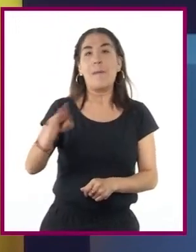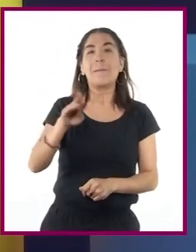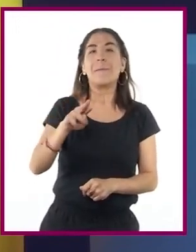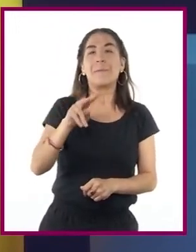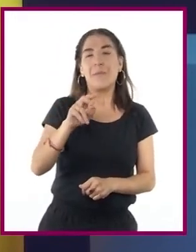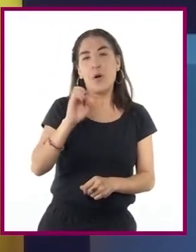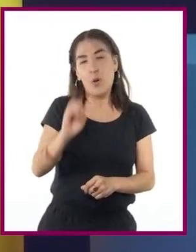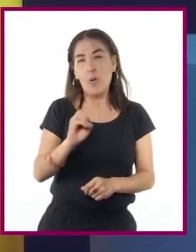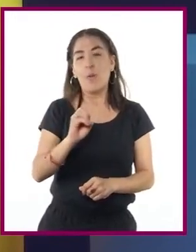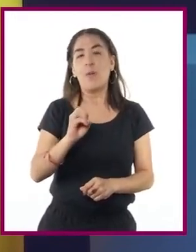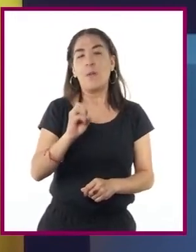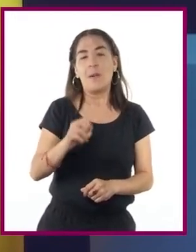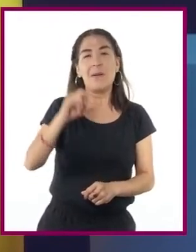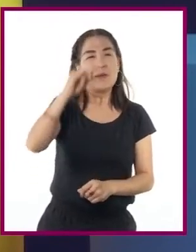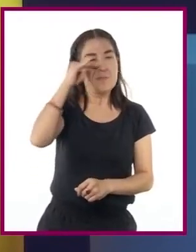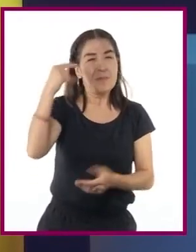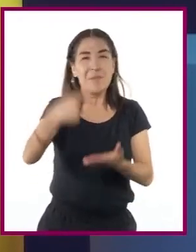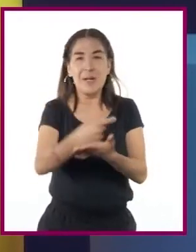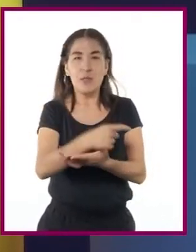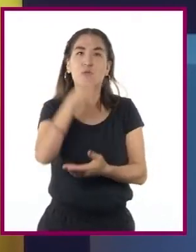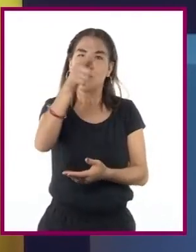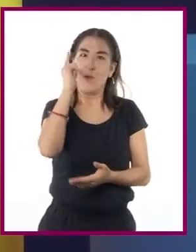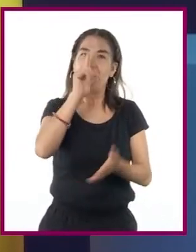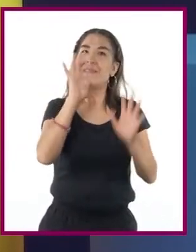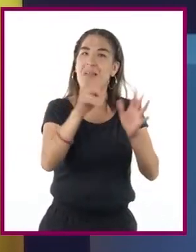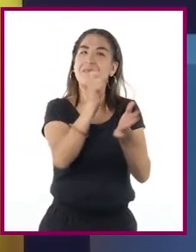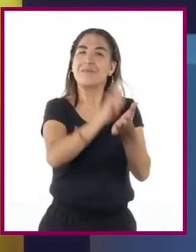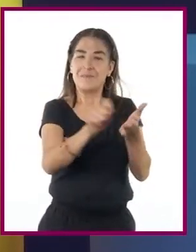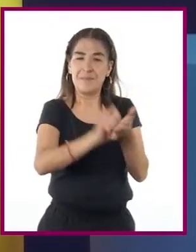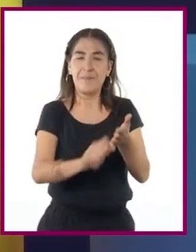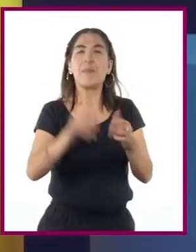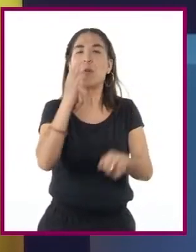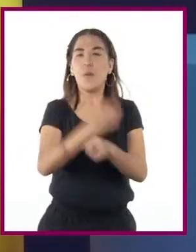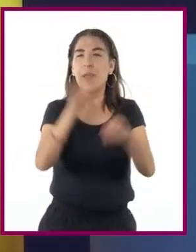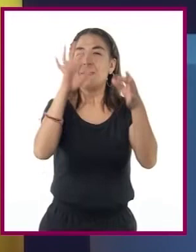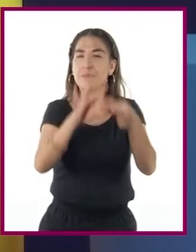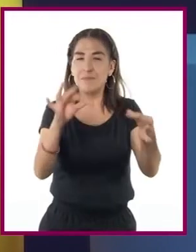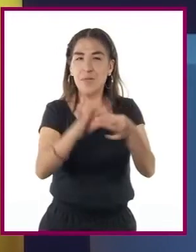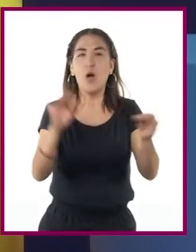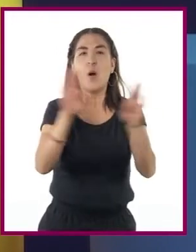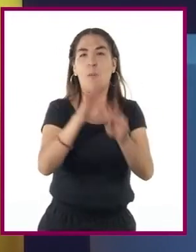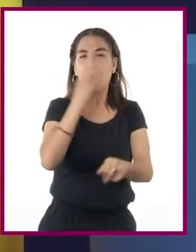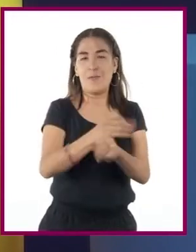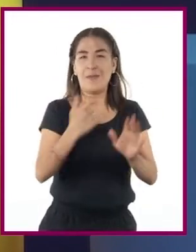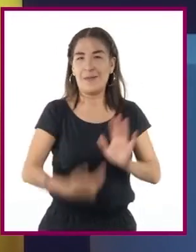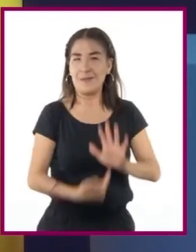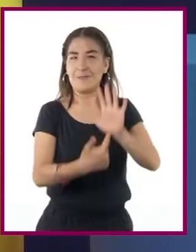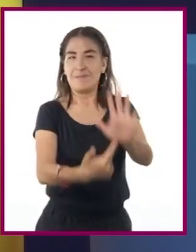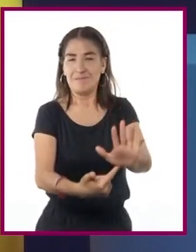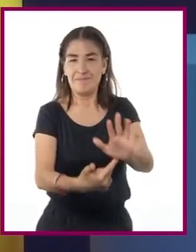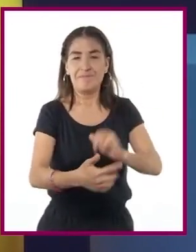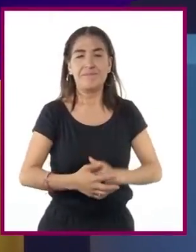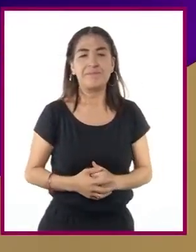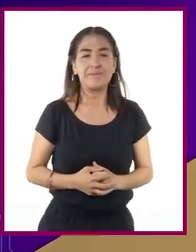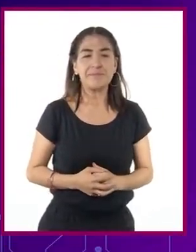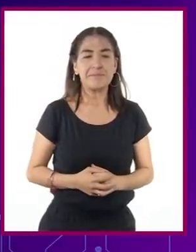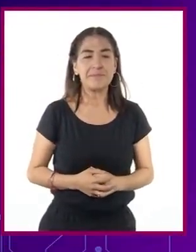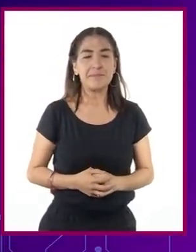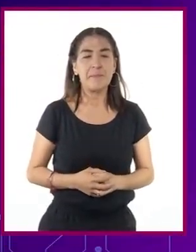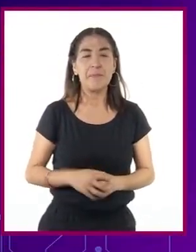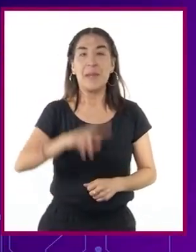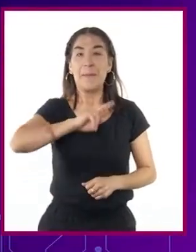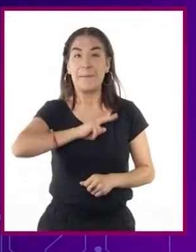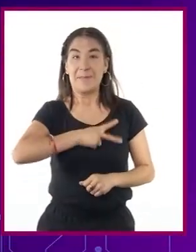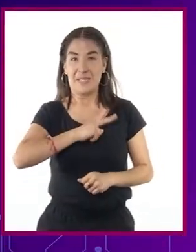tengas registrada tu respuesta. Avancemos y compara tu respuesta con lo que nosotros obtendremos. Para el